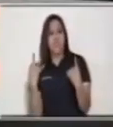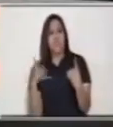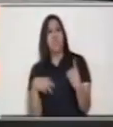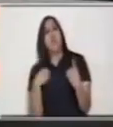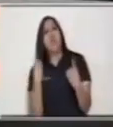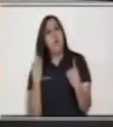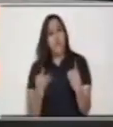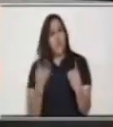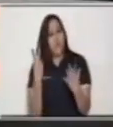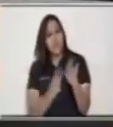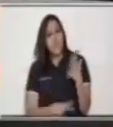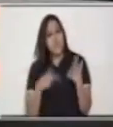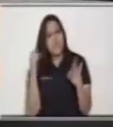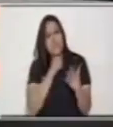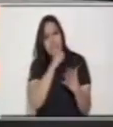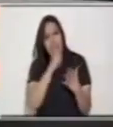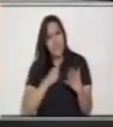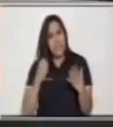¿cuántas veces cantaron?